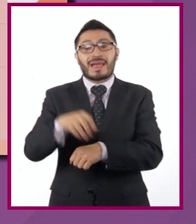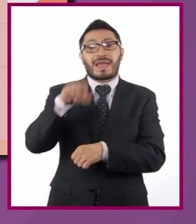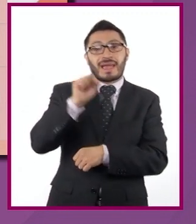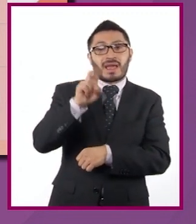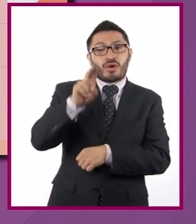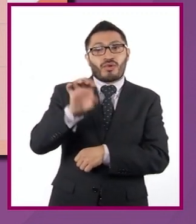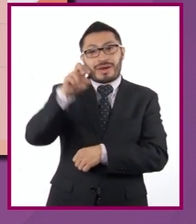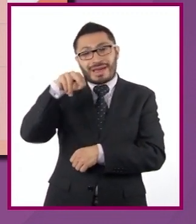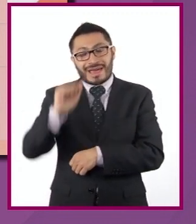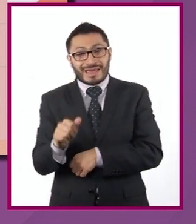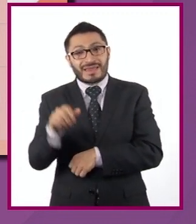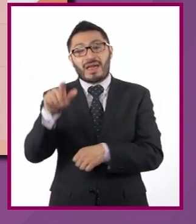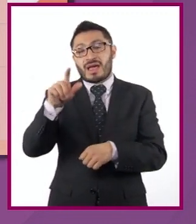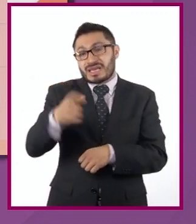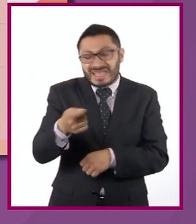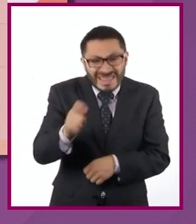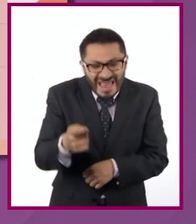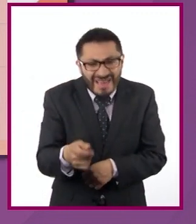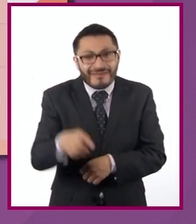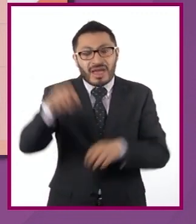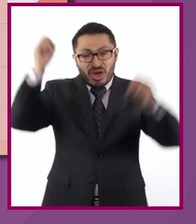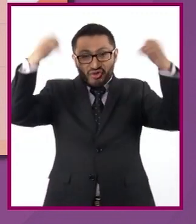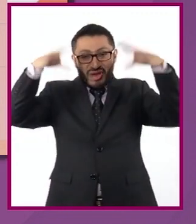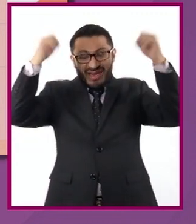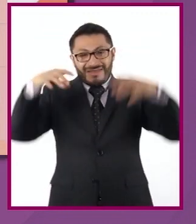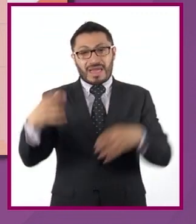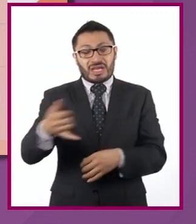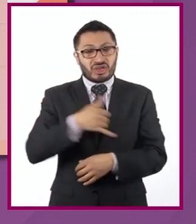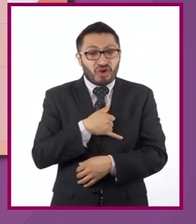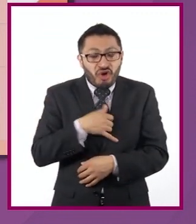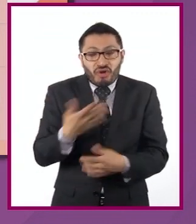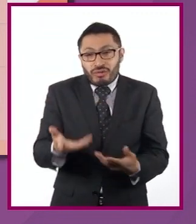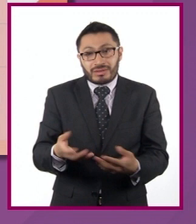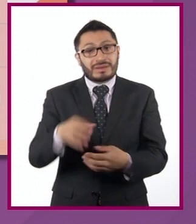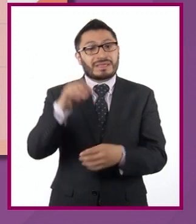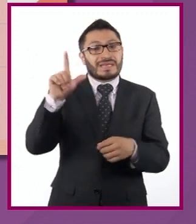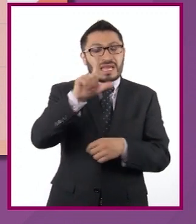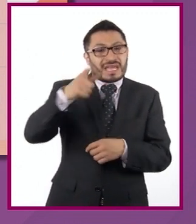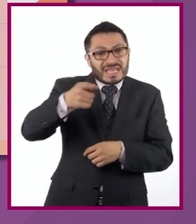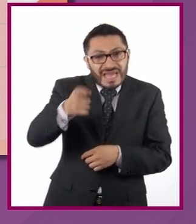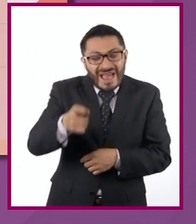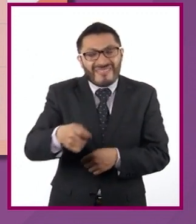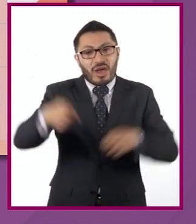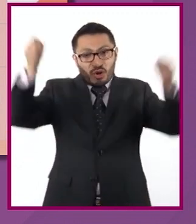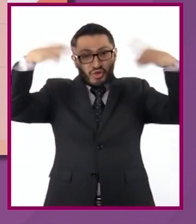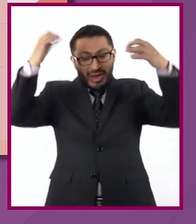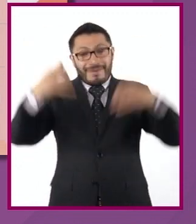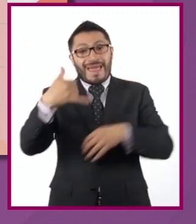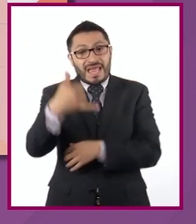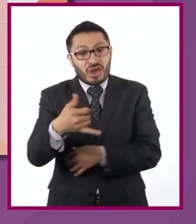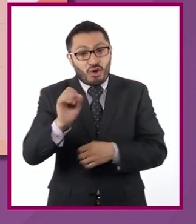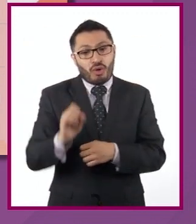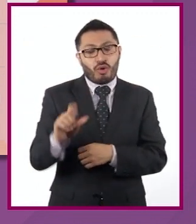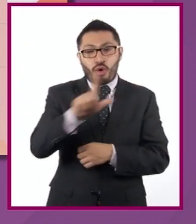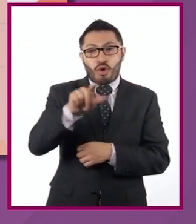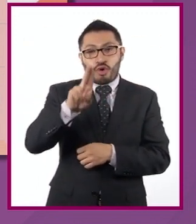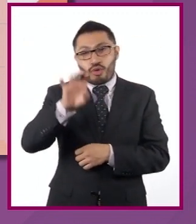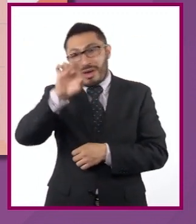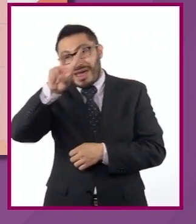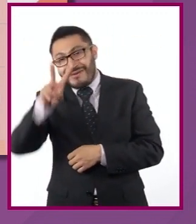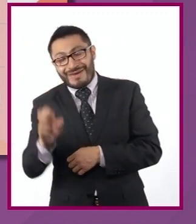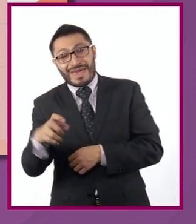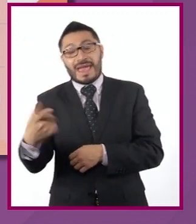llueve, yo. En México, llave o llueve, yo, llave o llueve,